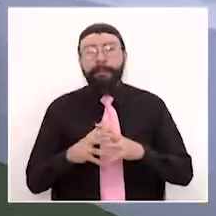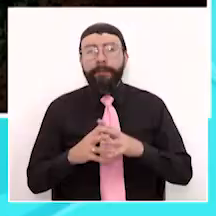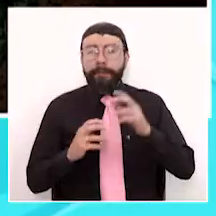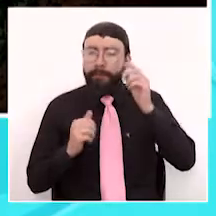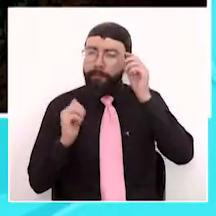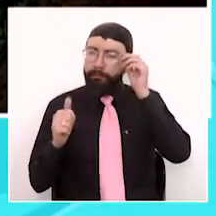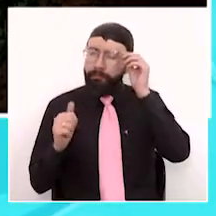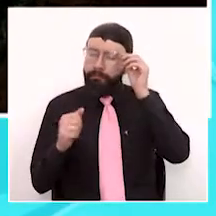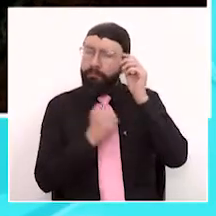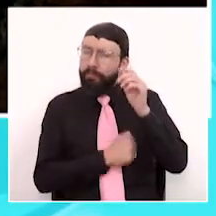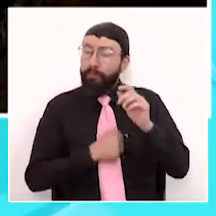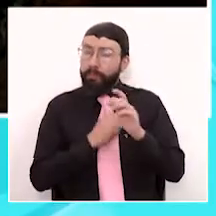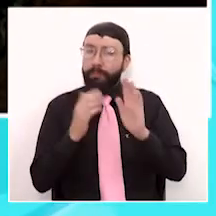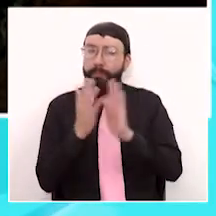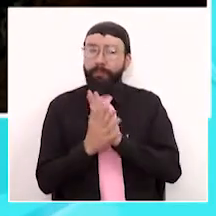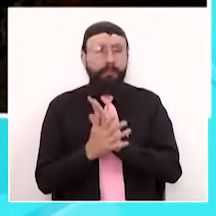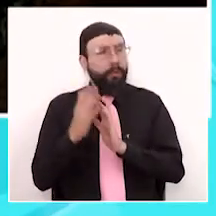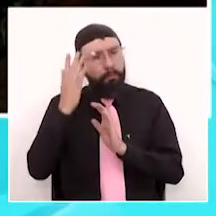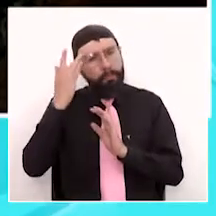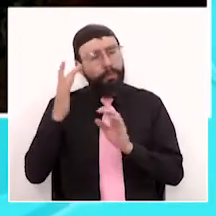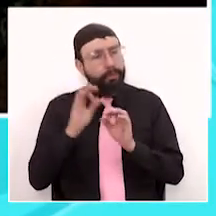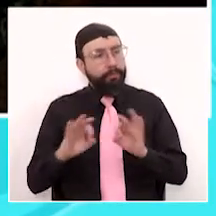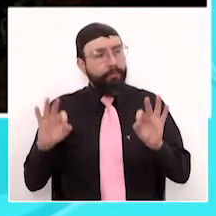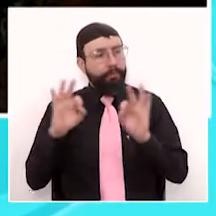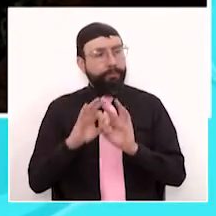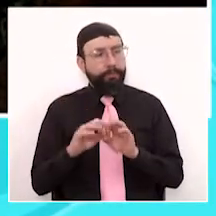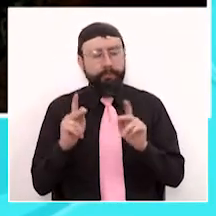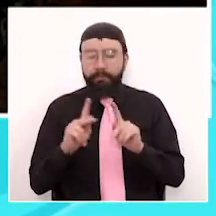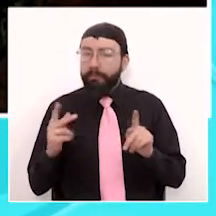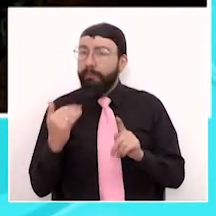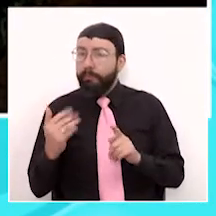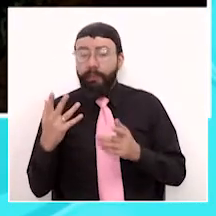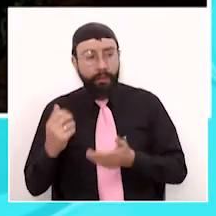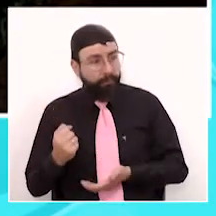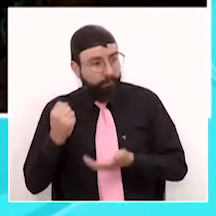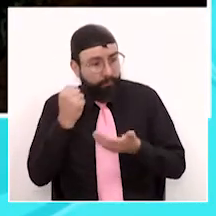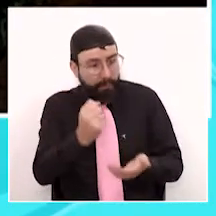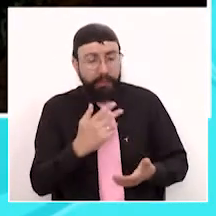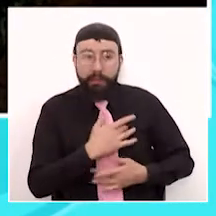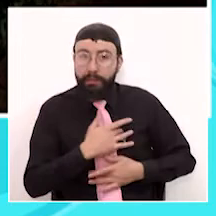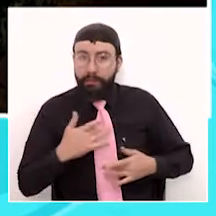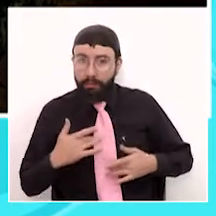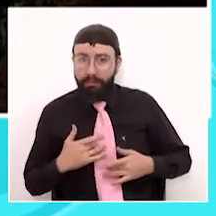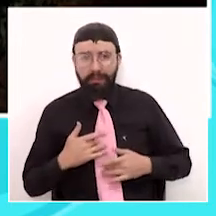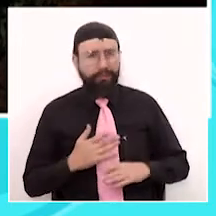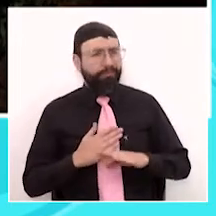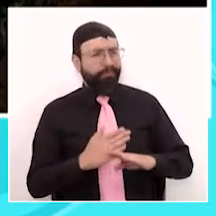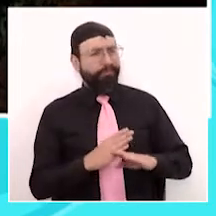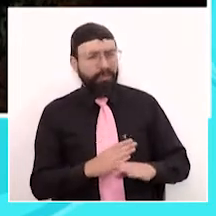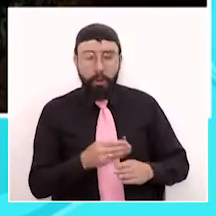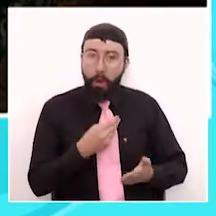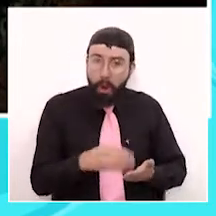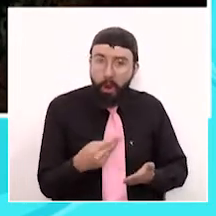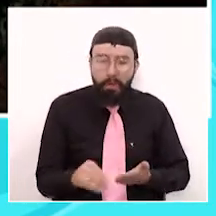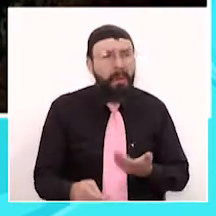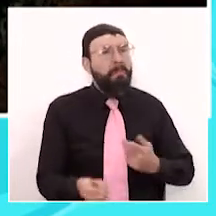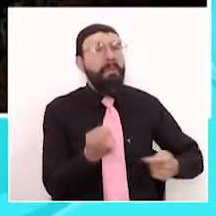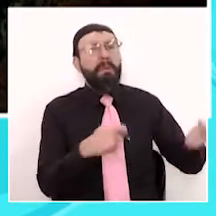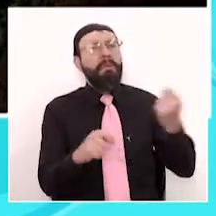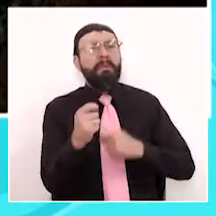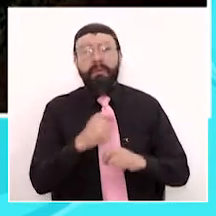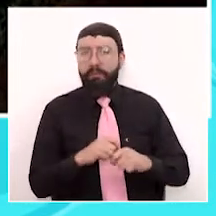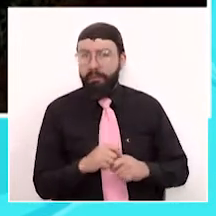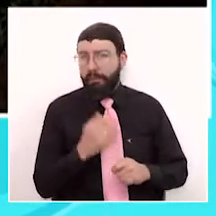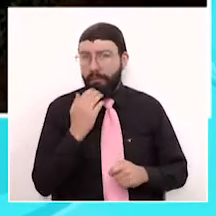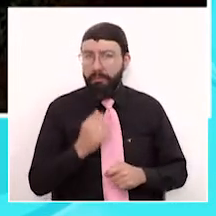cuéntenos por qué es tan importante que las personas inviertan en su salud y dejen de comprar estos panes que les venden como 8 o